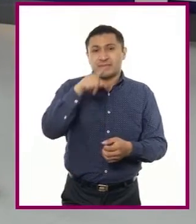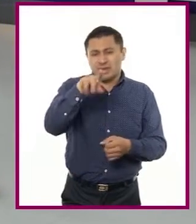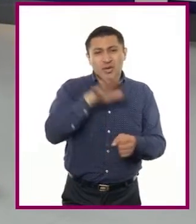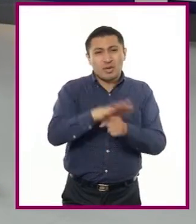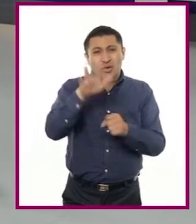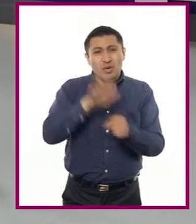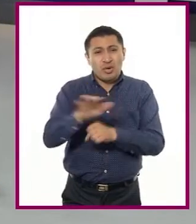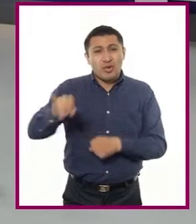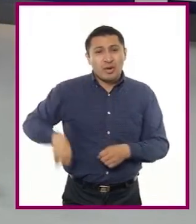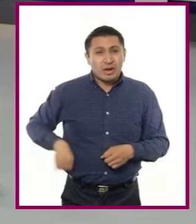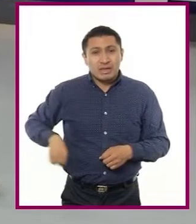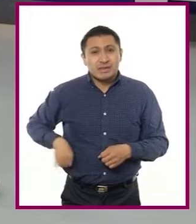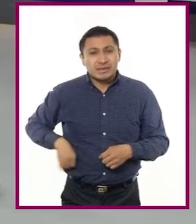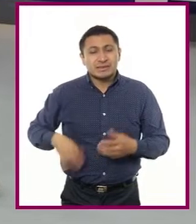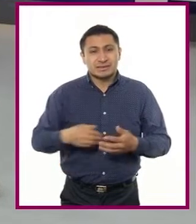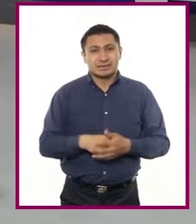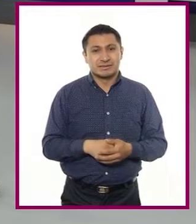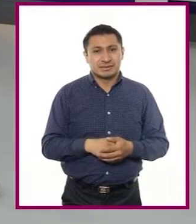ella?